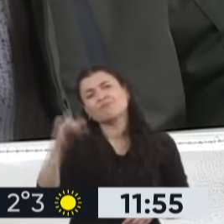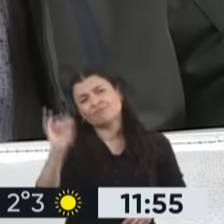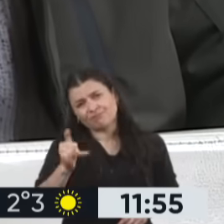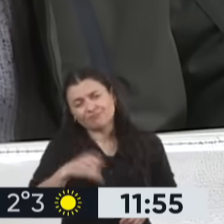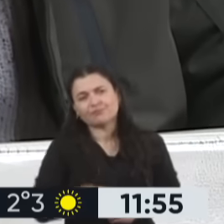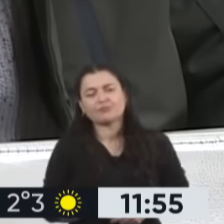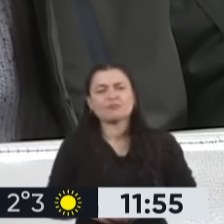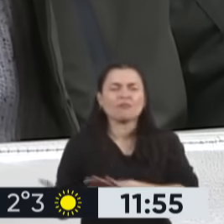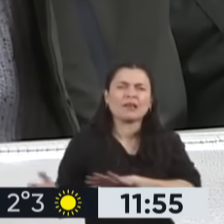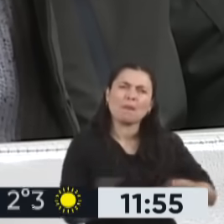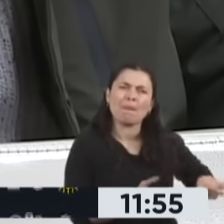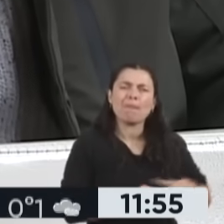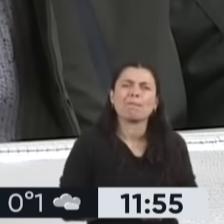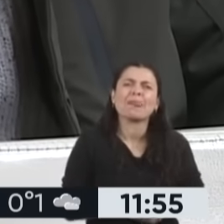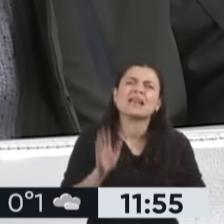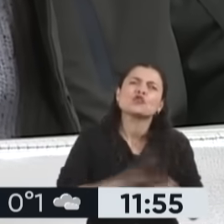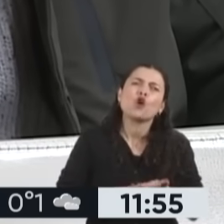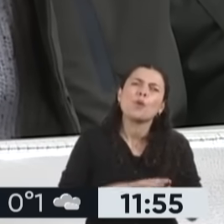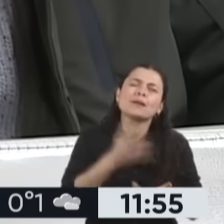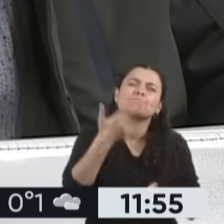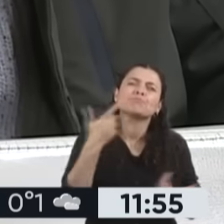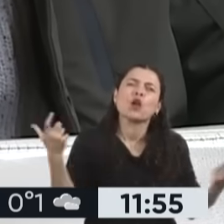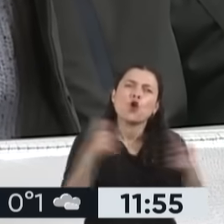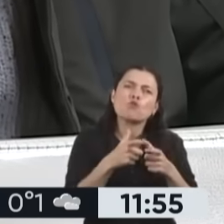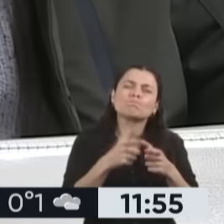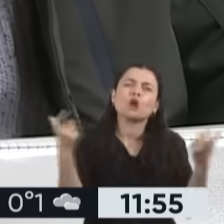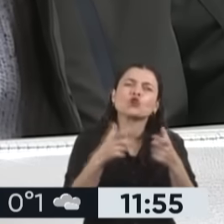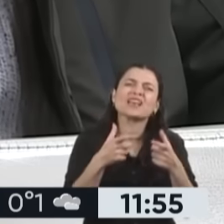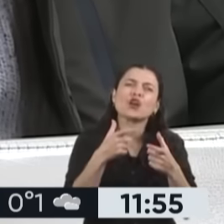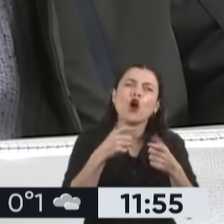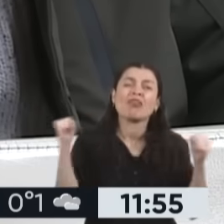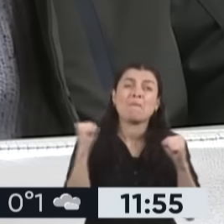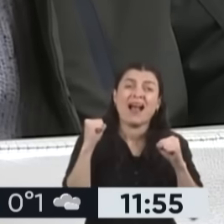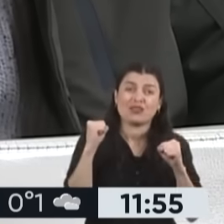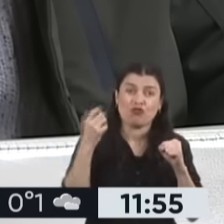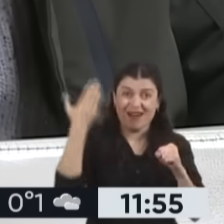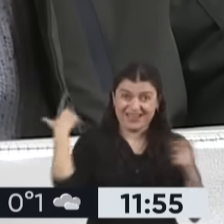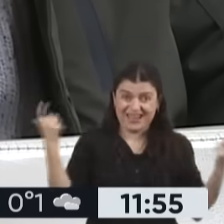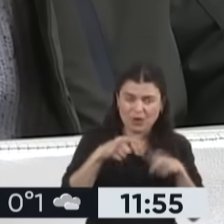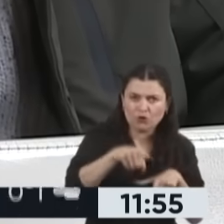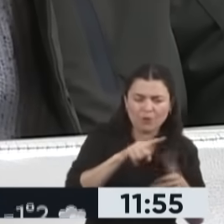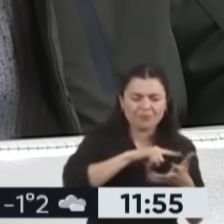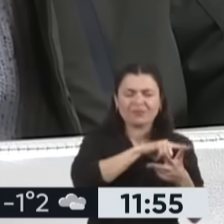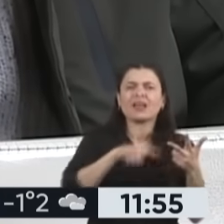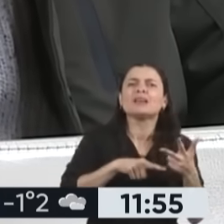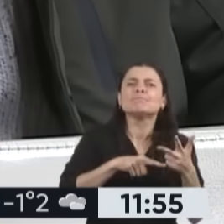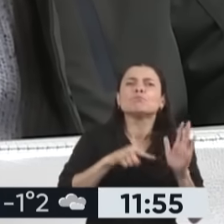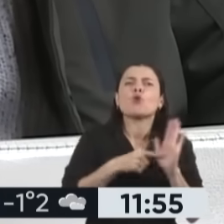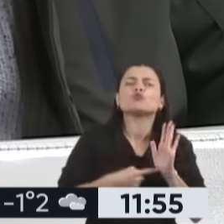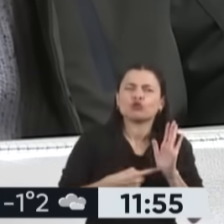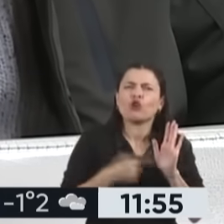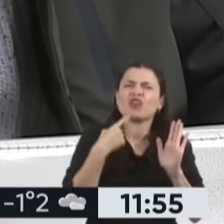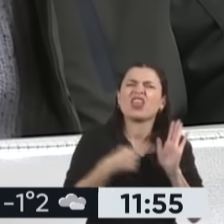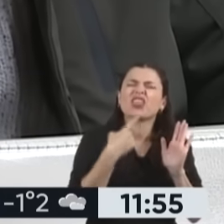Bueno, a propósito del Consejo de Mayo, quiero preguntarle, porque uno de los 10 puntos que están reflejados allí